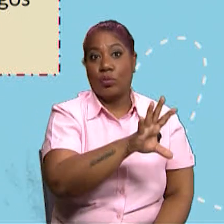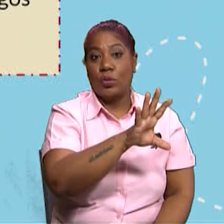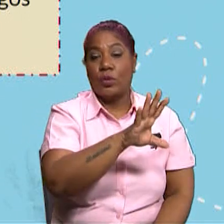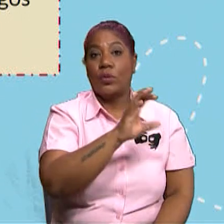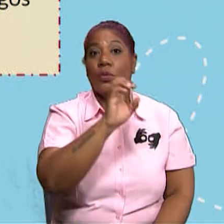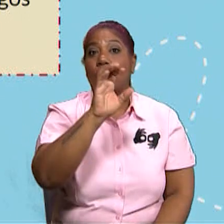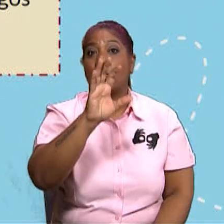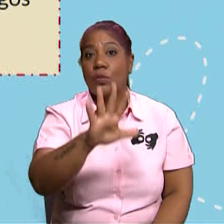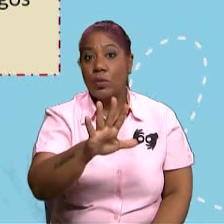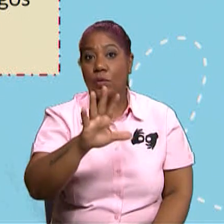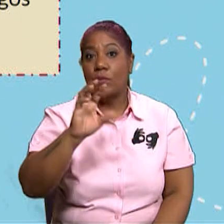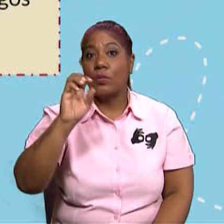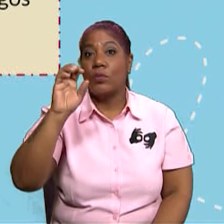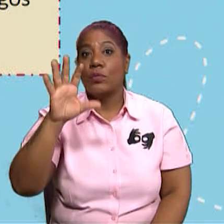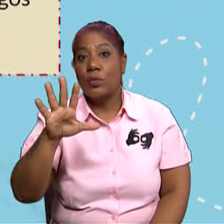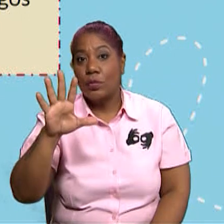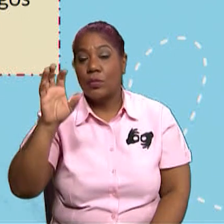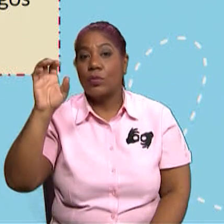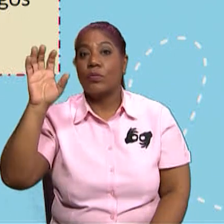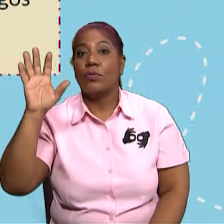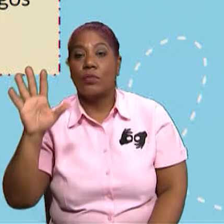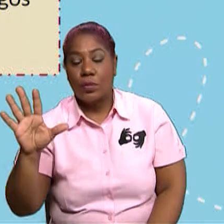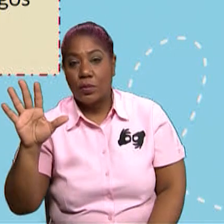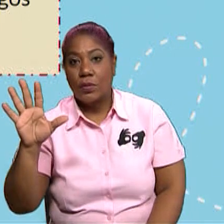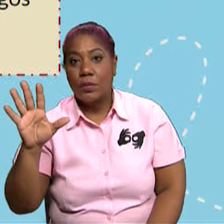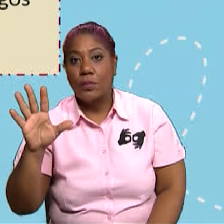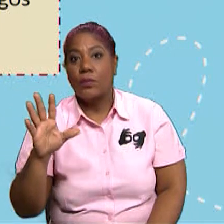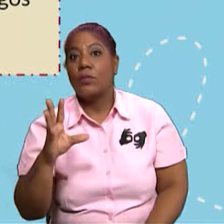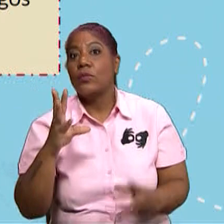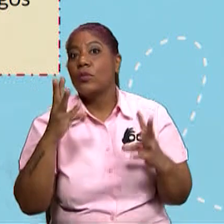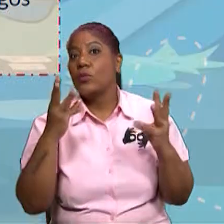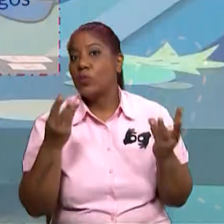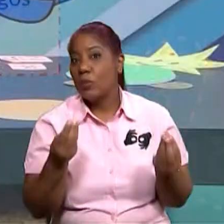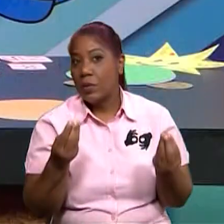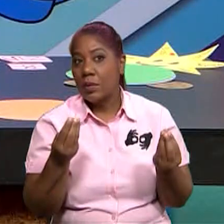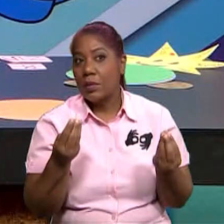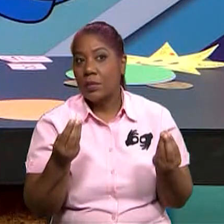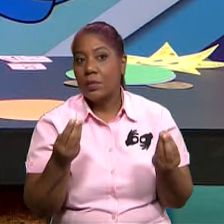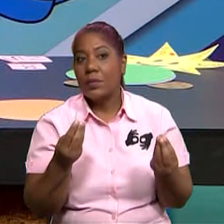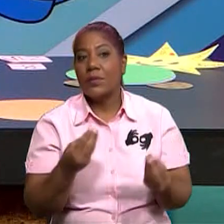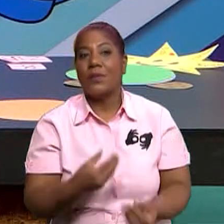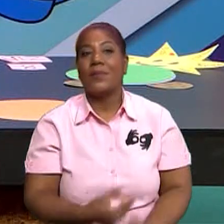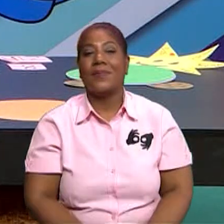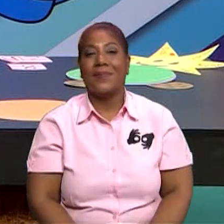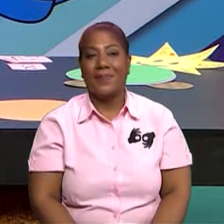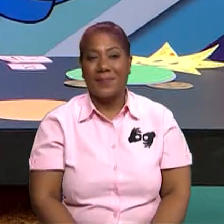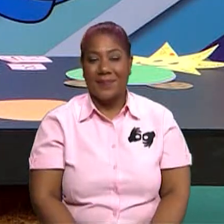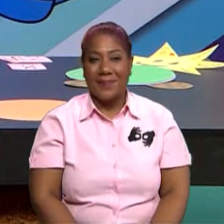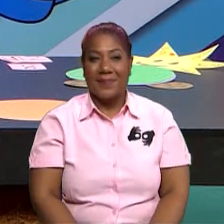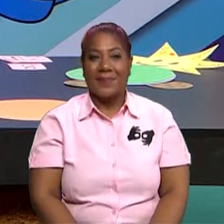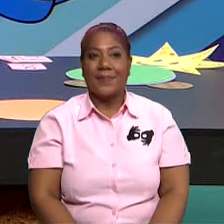5. Así que voy a ir viendo cuántos grupos necesito. Vamos a ver.